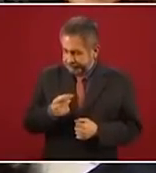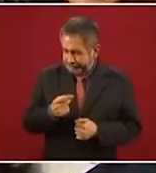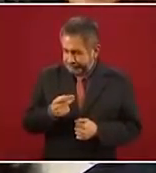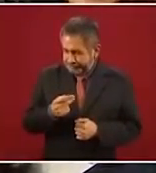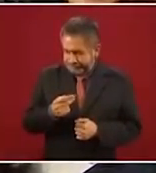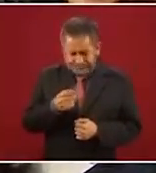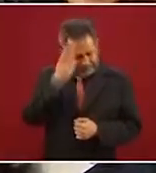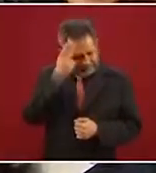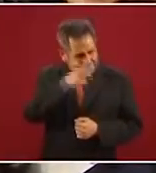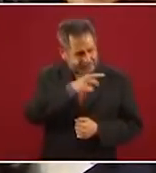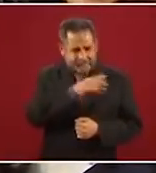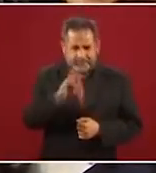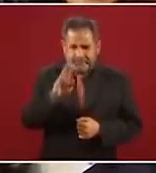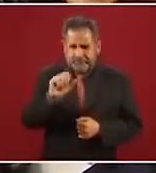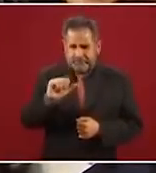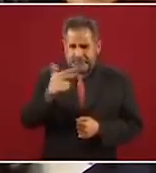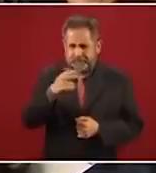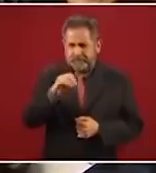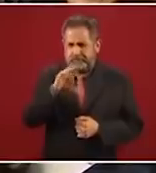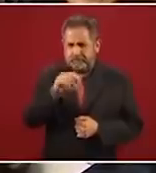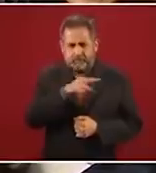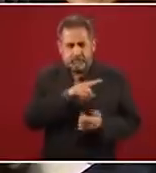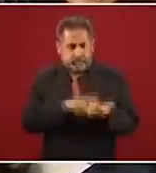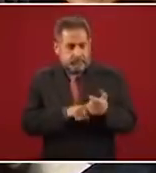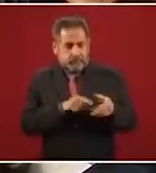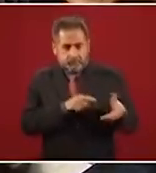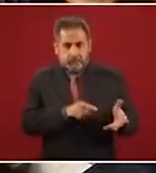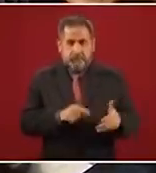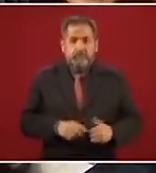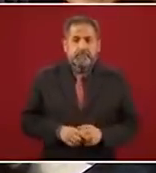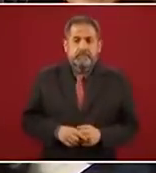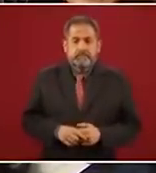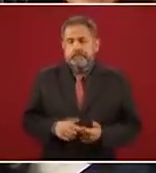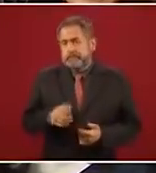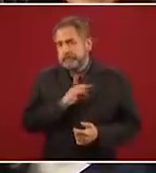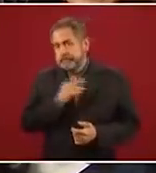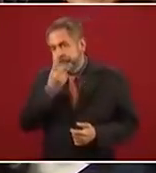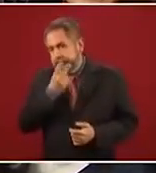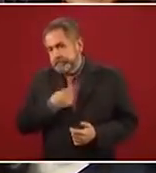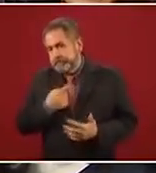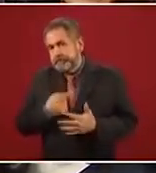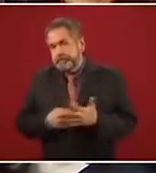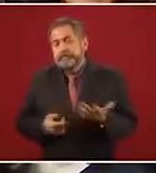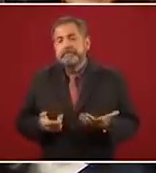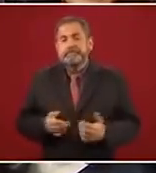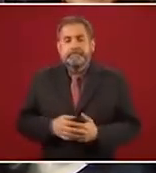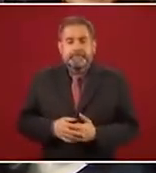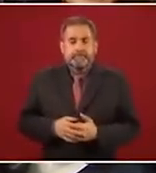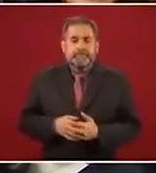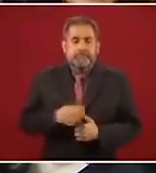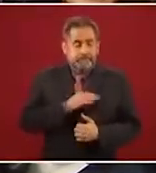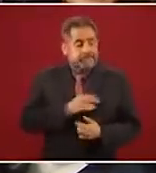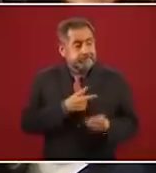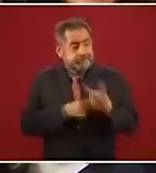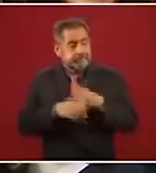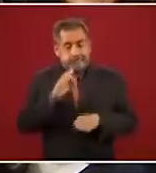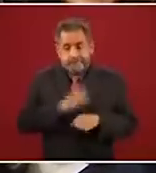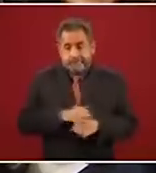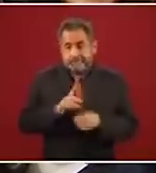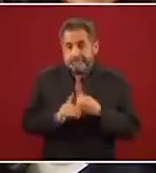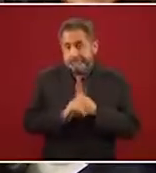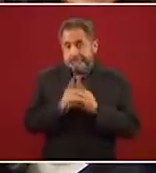de los dueños de Bachoco. ¿Y qué me puede usted decir al respecto? Porque puede venir Bursi,